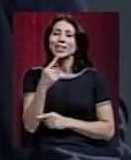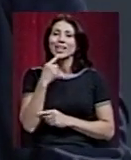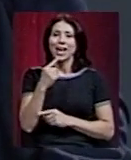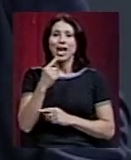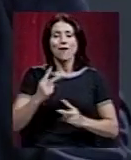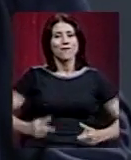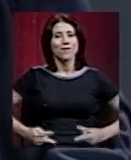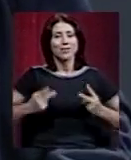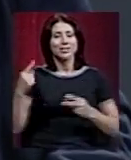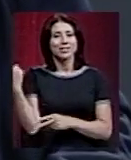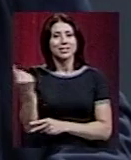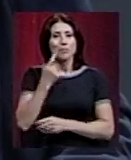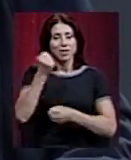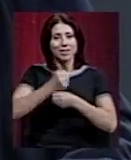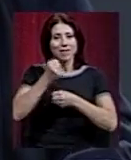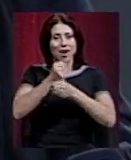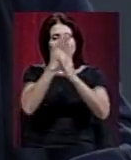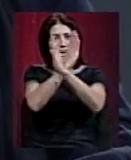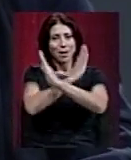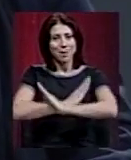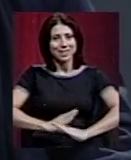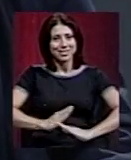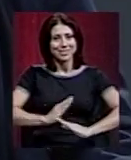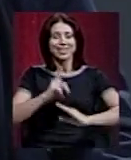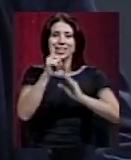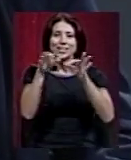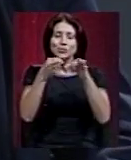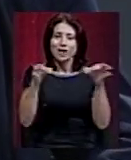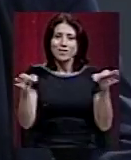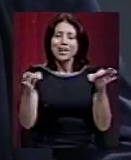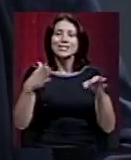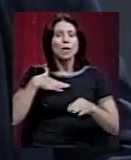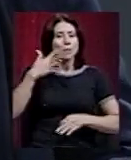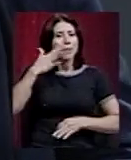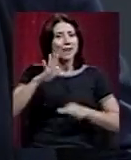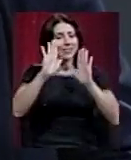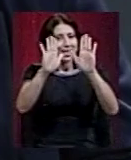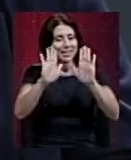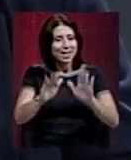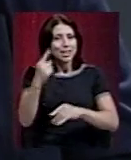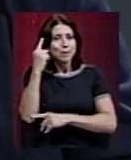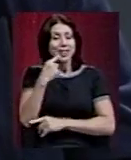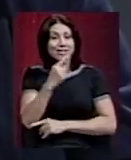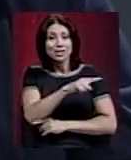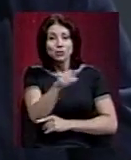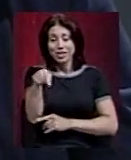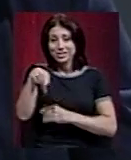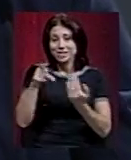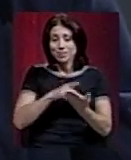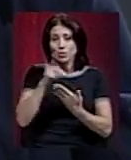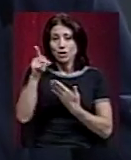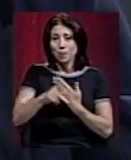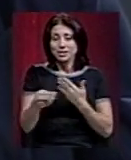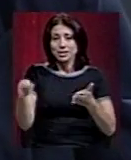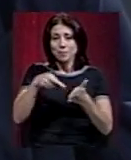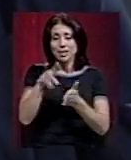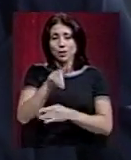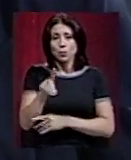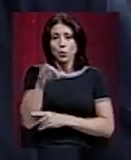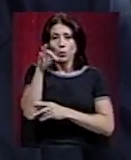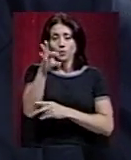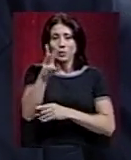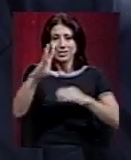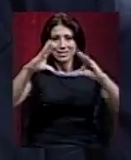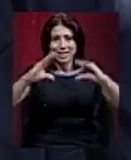trabajo y la paz, que es una frase que me parece que es excelente para decirles que este programa se repite el próximo domingo a las 6 de la